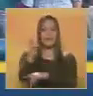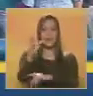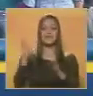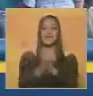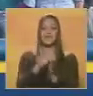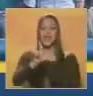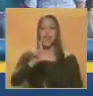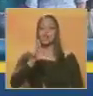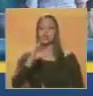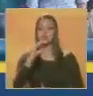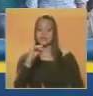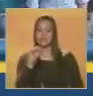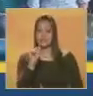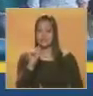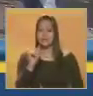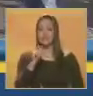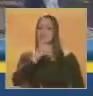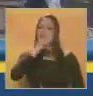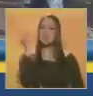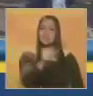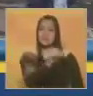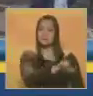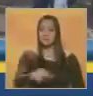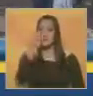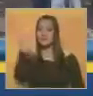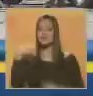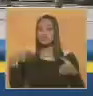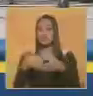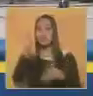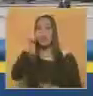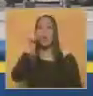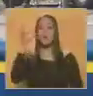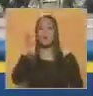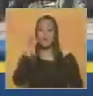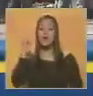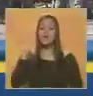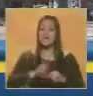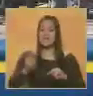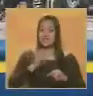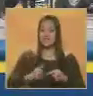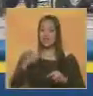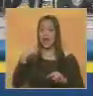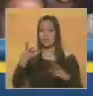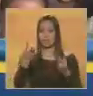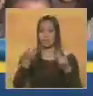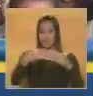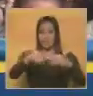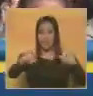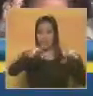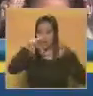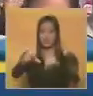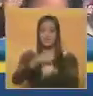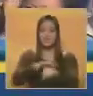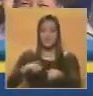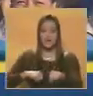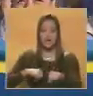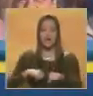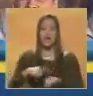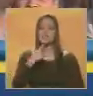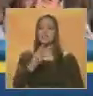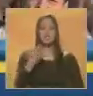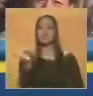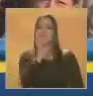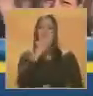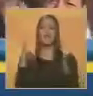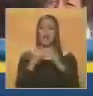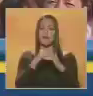Lucía. Denunciaron que desde la semana pasada un grupo de hombres, mujeres y niños tomaron varios terrenos privados con el argumento de no